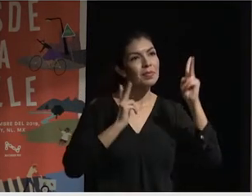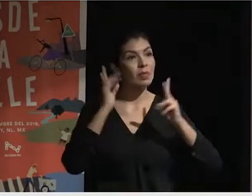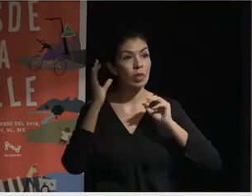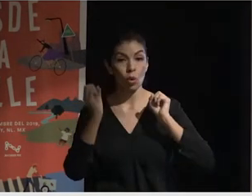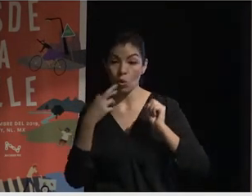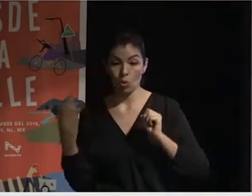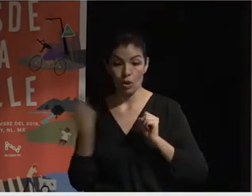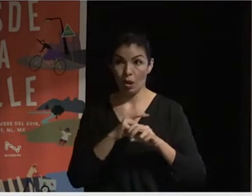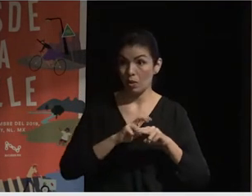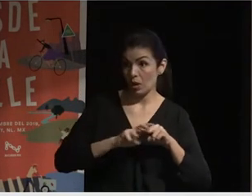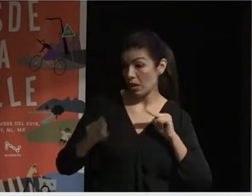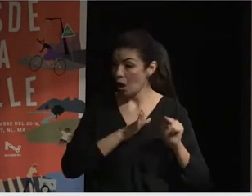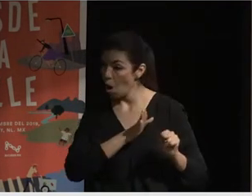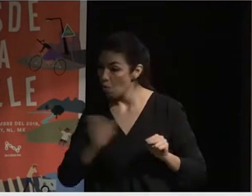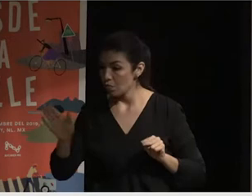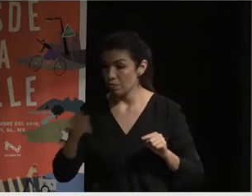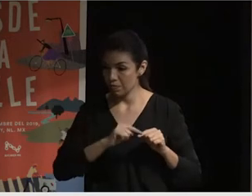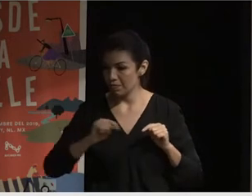decides.